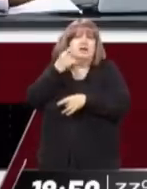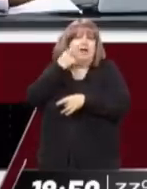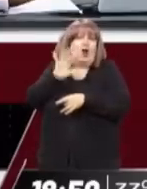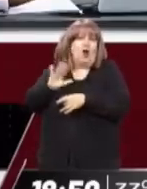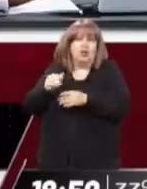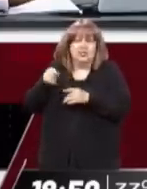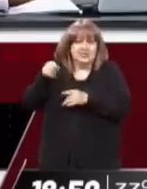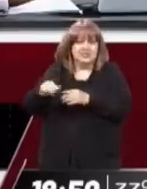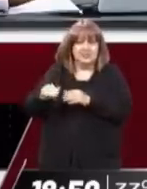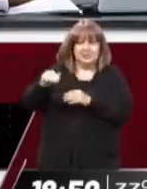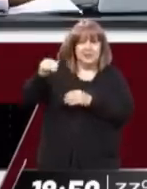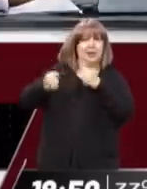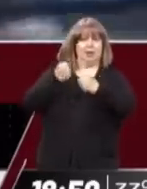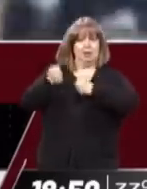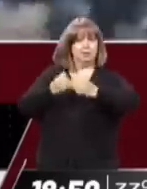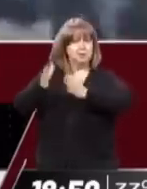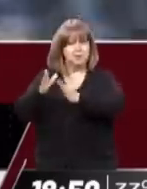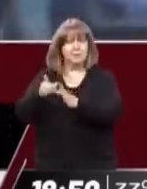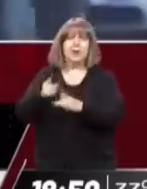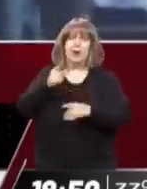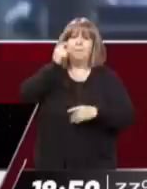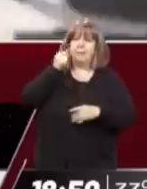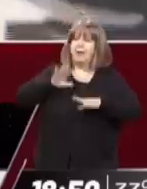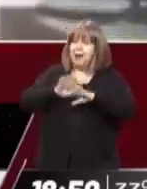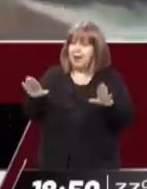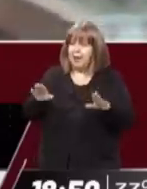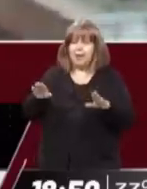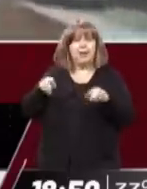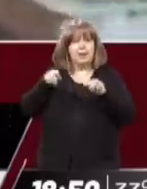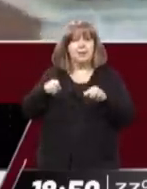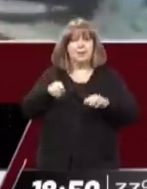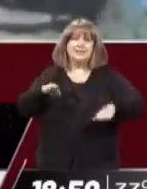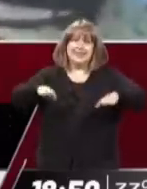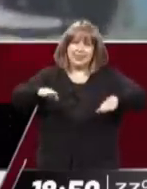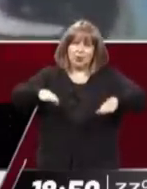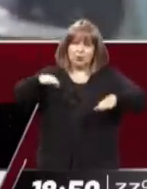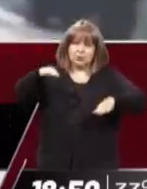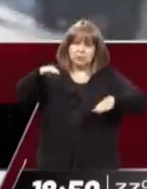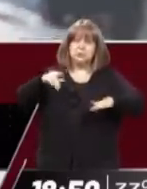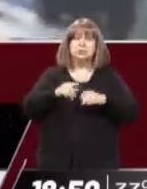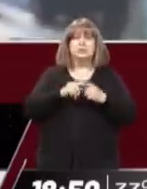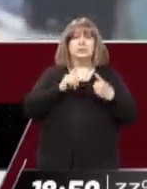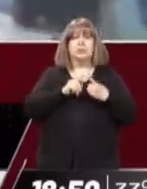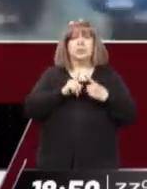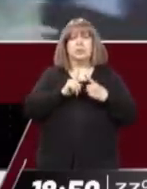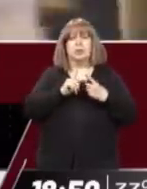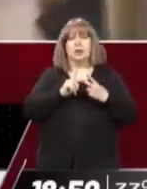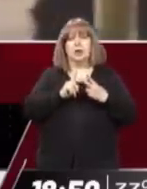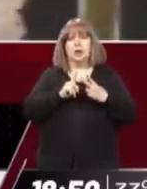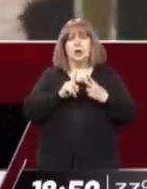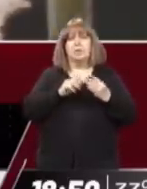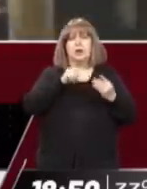control de la impulsión está en vías de desarrollo. Sí. Y son los padres los que tienen que colocar los límites. Ahora, no confío en